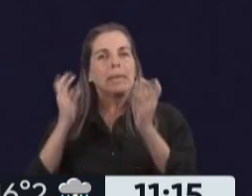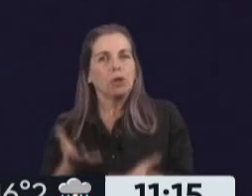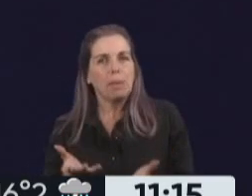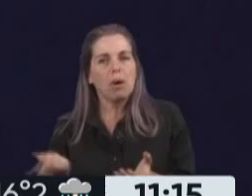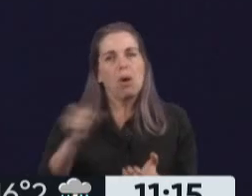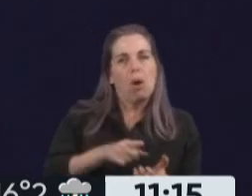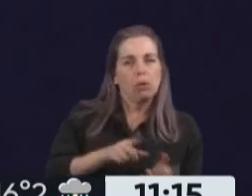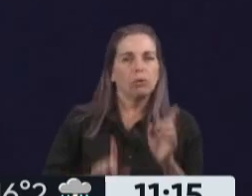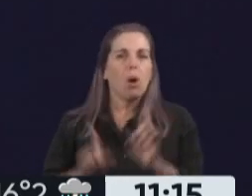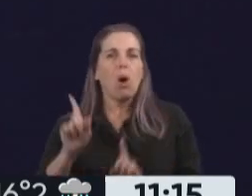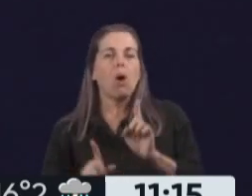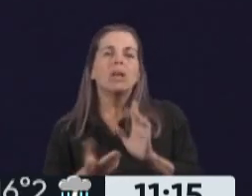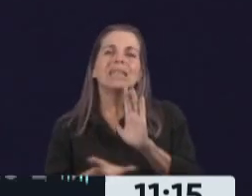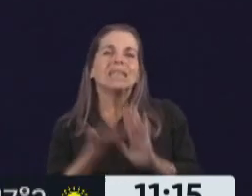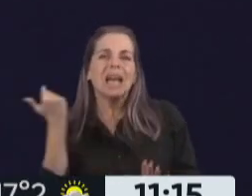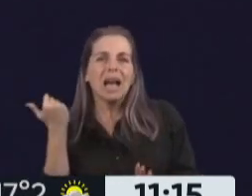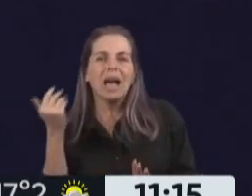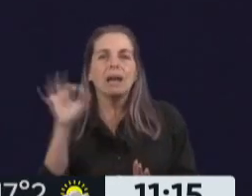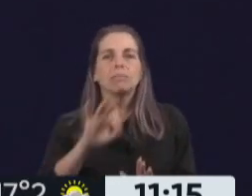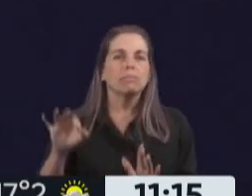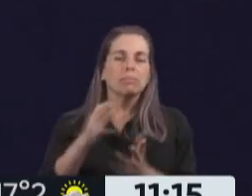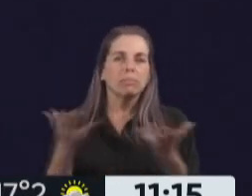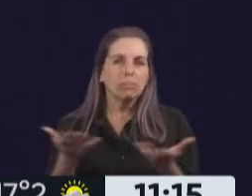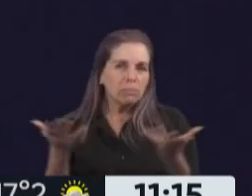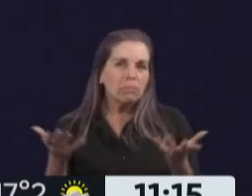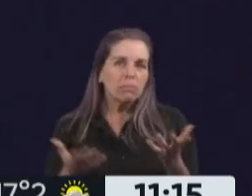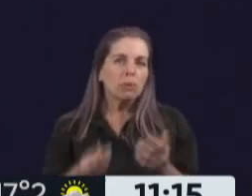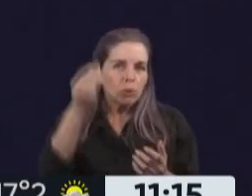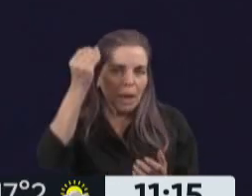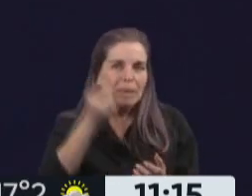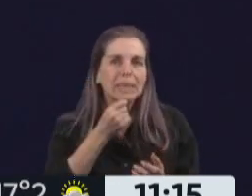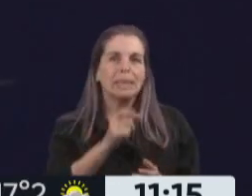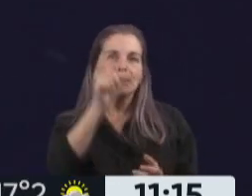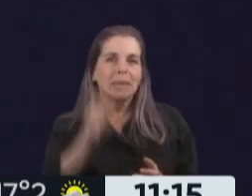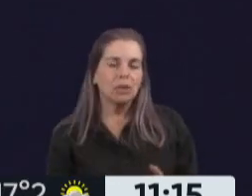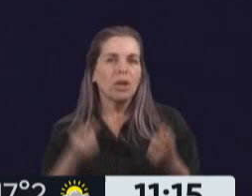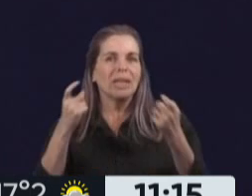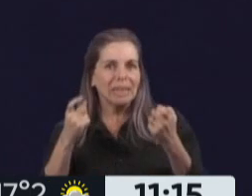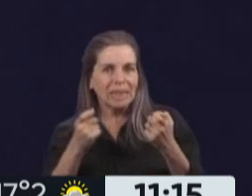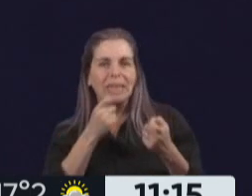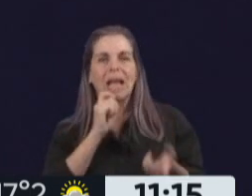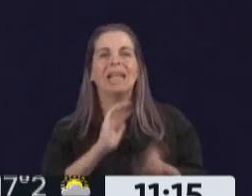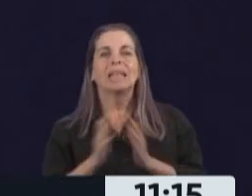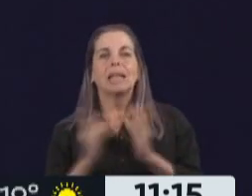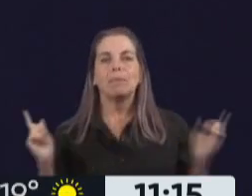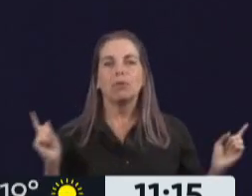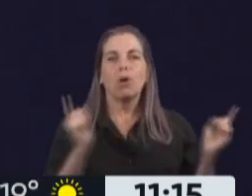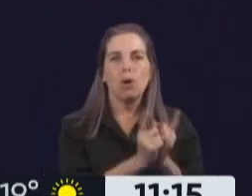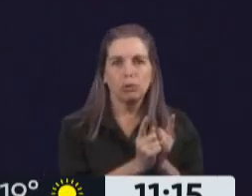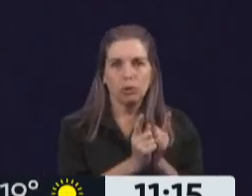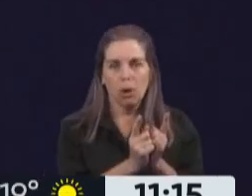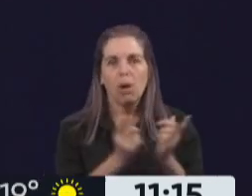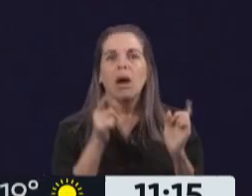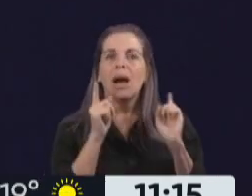incluso se descartan, ya que muchas veces se utilizan para tratamientos ambulatorios por un tiempo acotado,